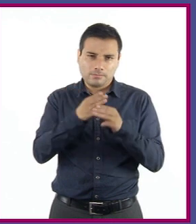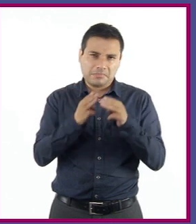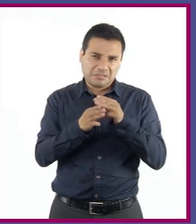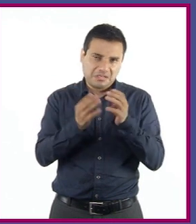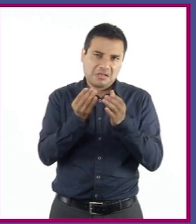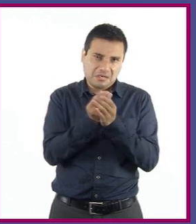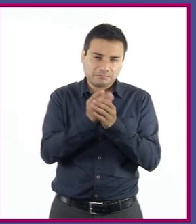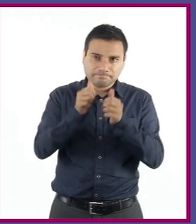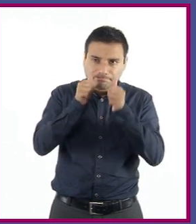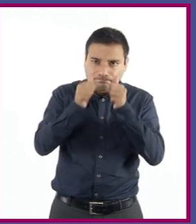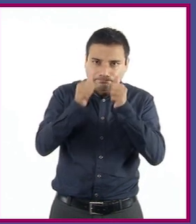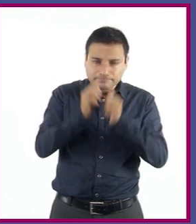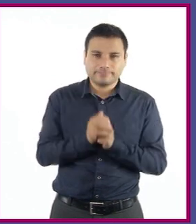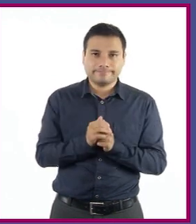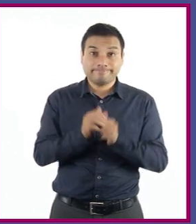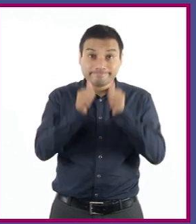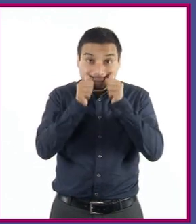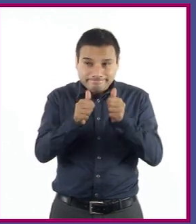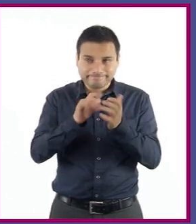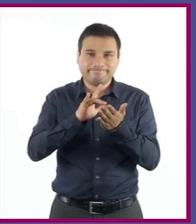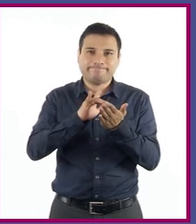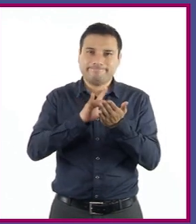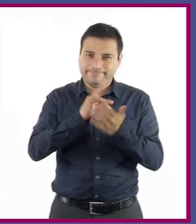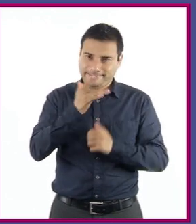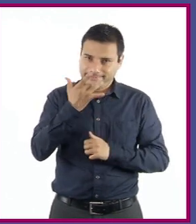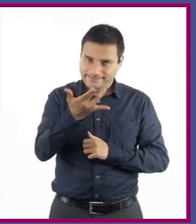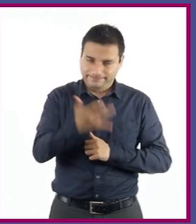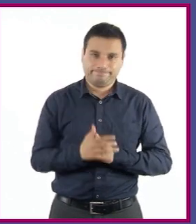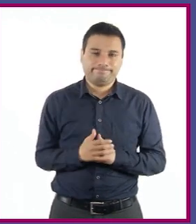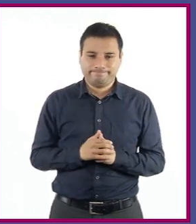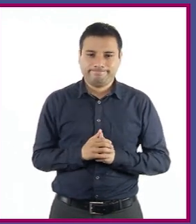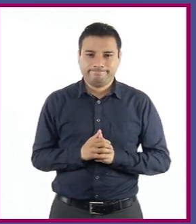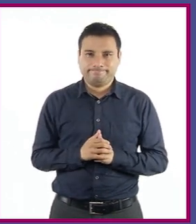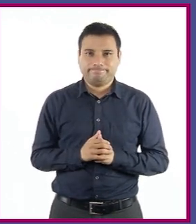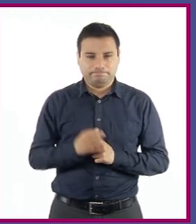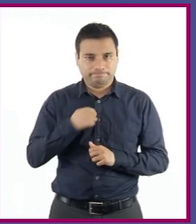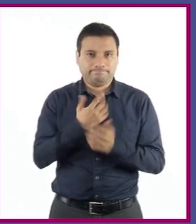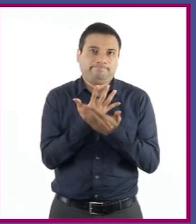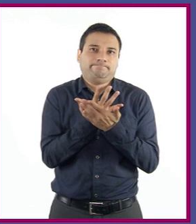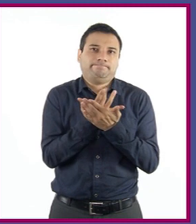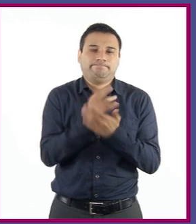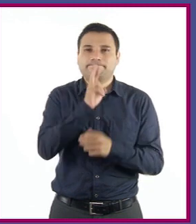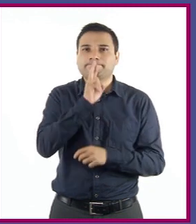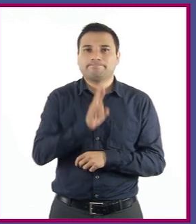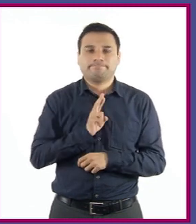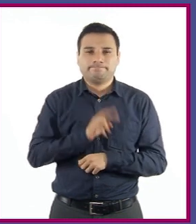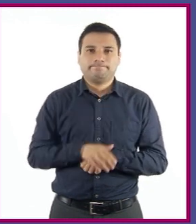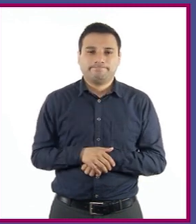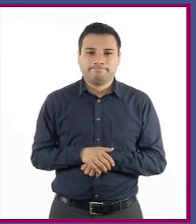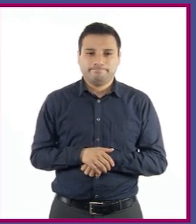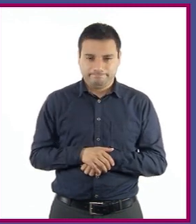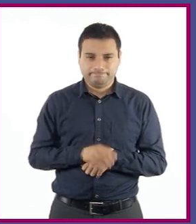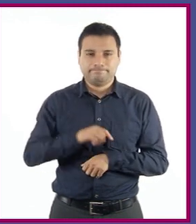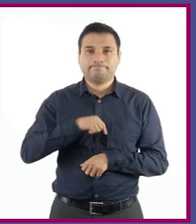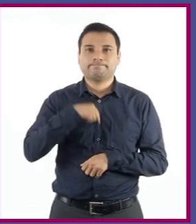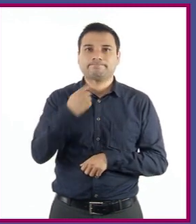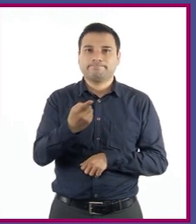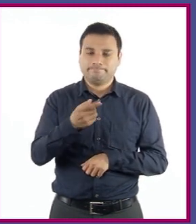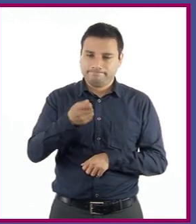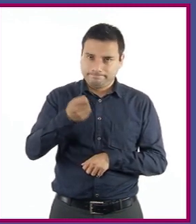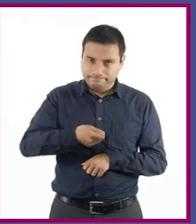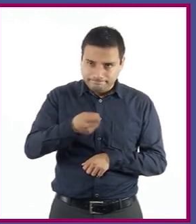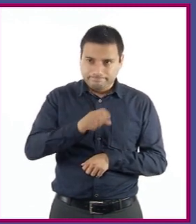asignaturas. Agradecemos la atención prestada a nuestra solicitud y quedamos en espera de su respuesta. Reciba un cordial